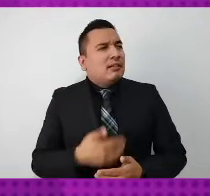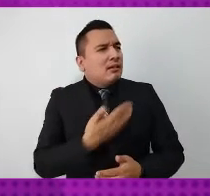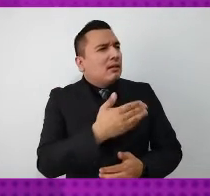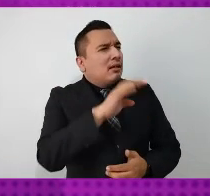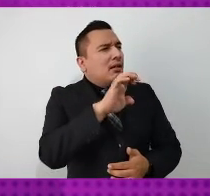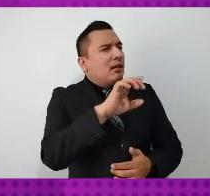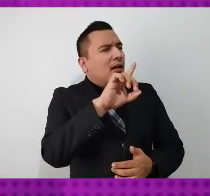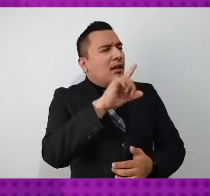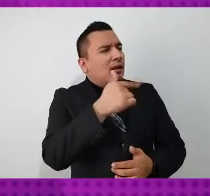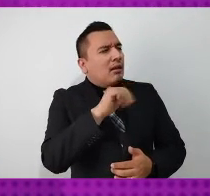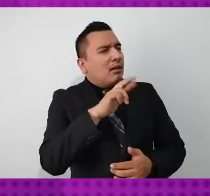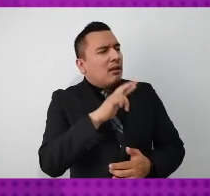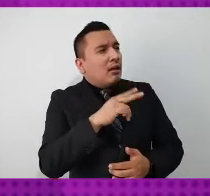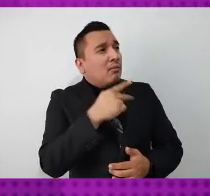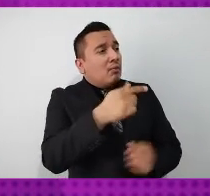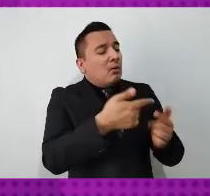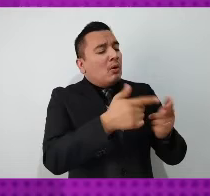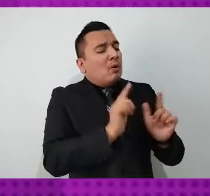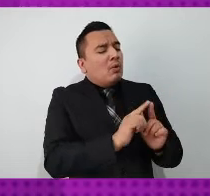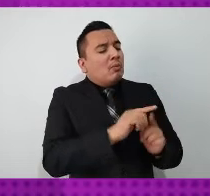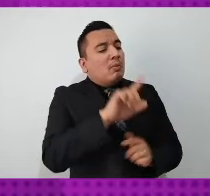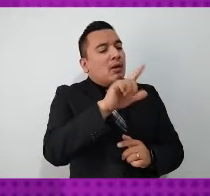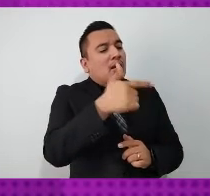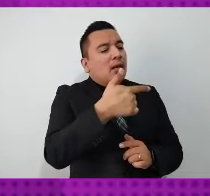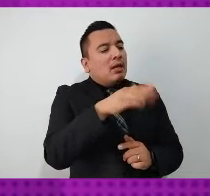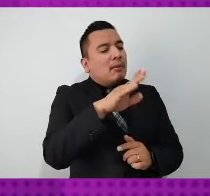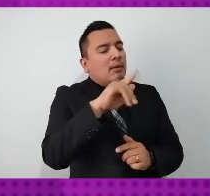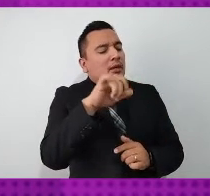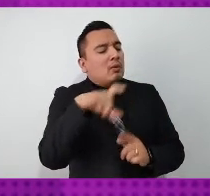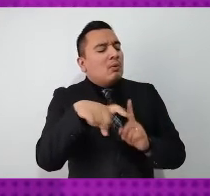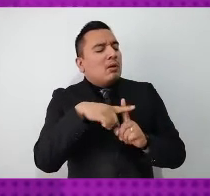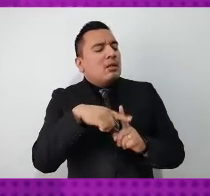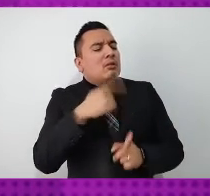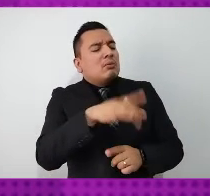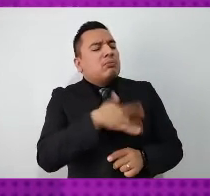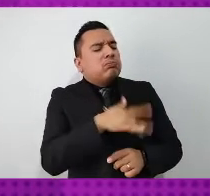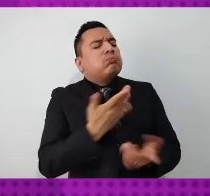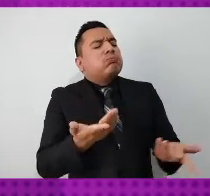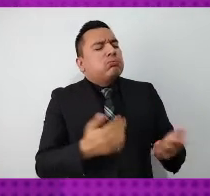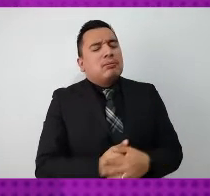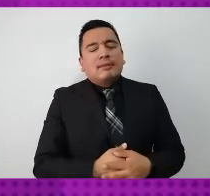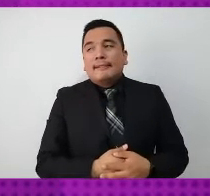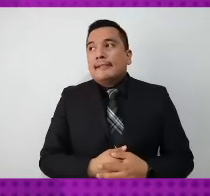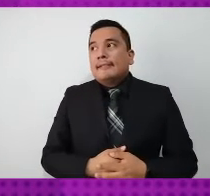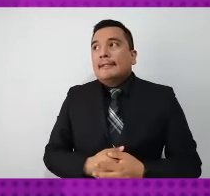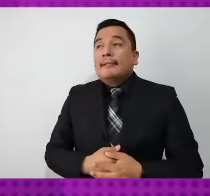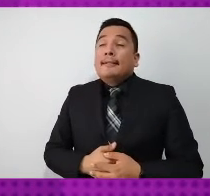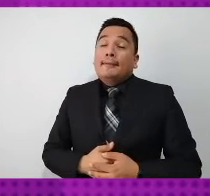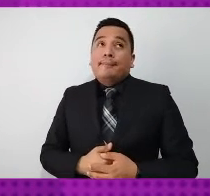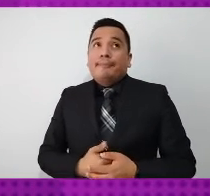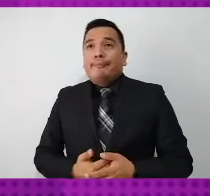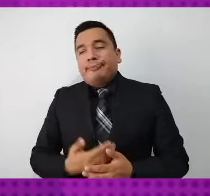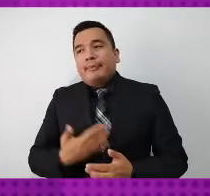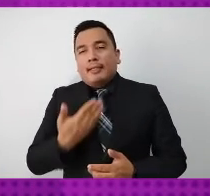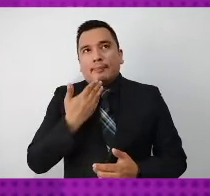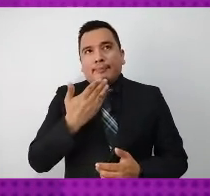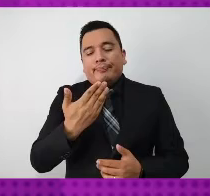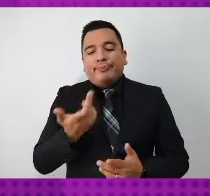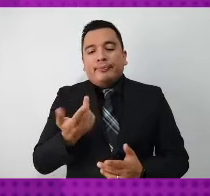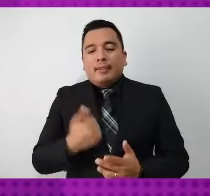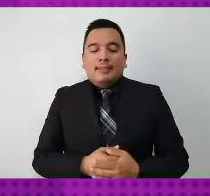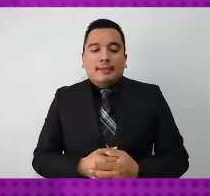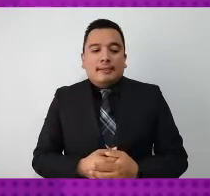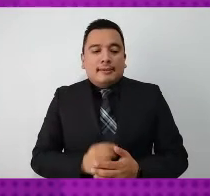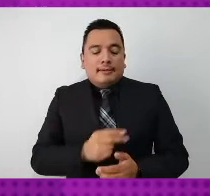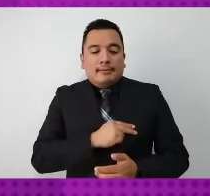tienes al respecto en este tema esté bueno buenas tardes la visión que tenemos es básicamente pues lo que buscamos en